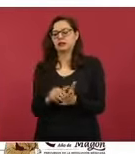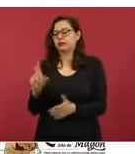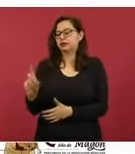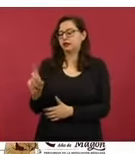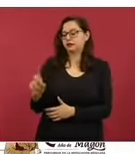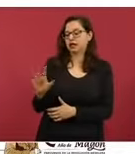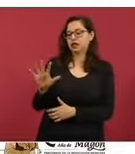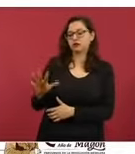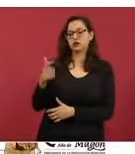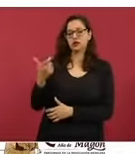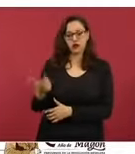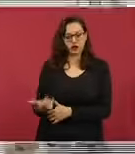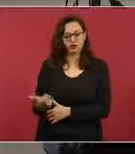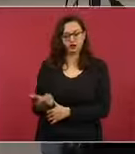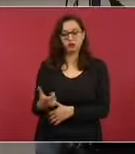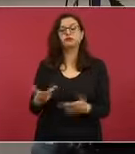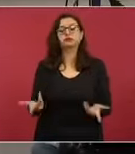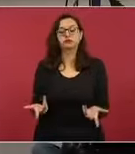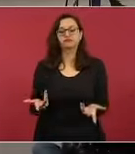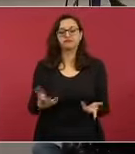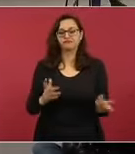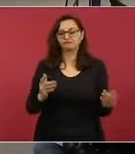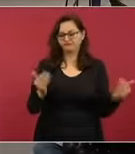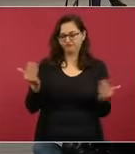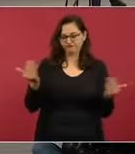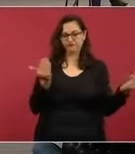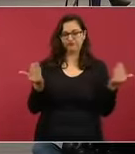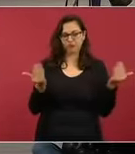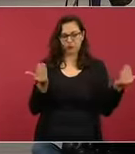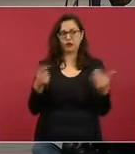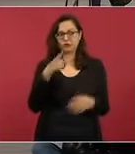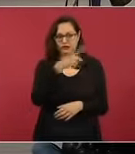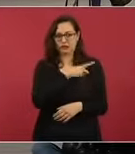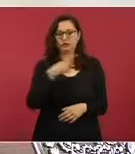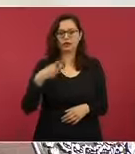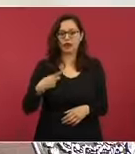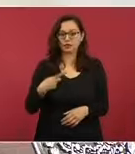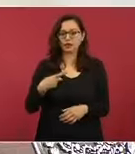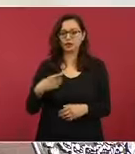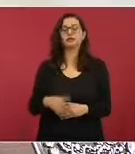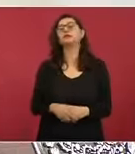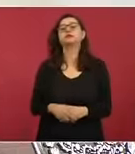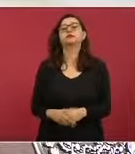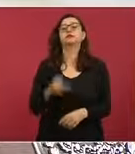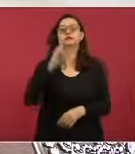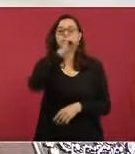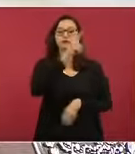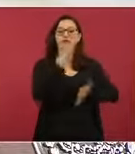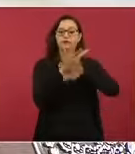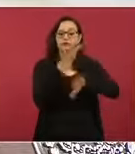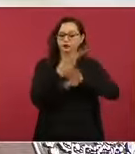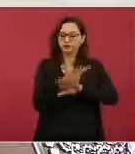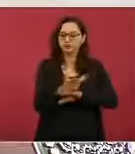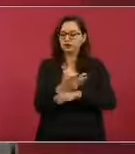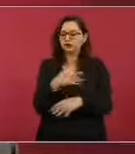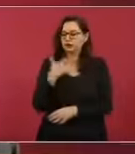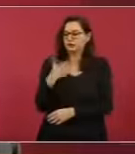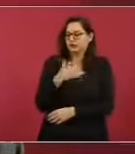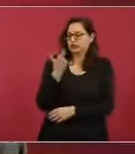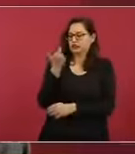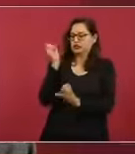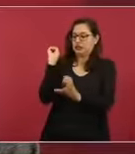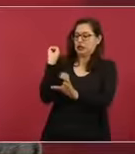$7,038 por los $350. Y ustedes allá deciden a quién le van a